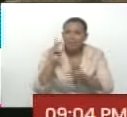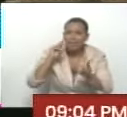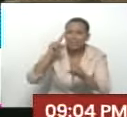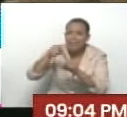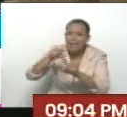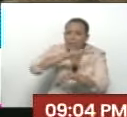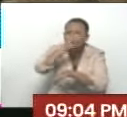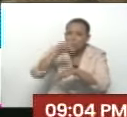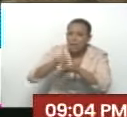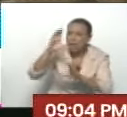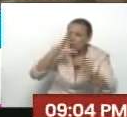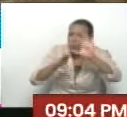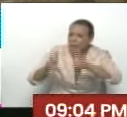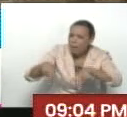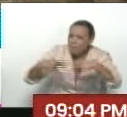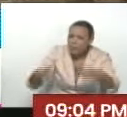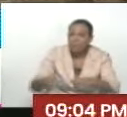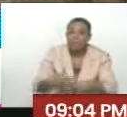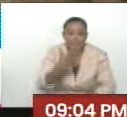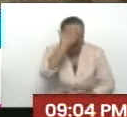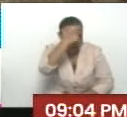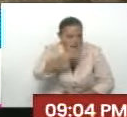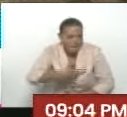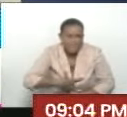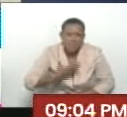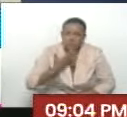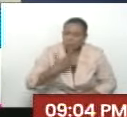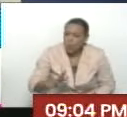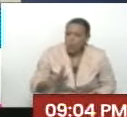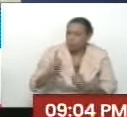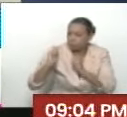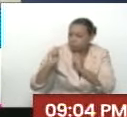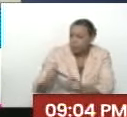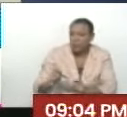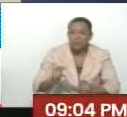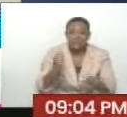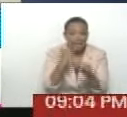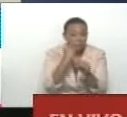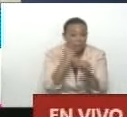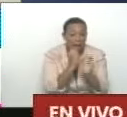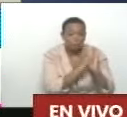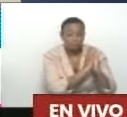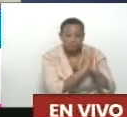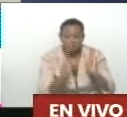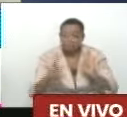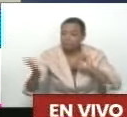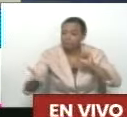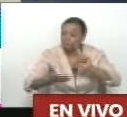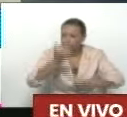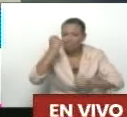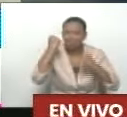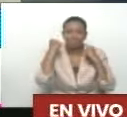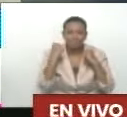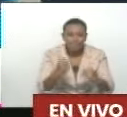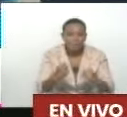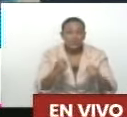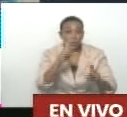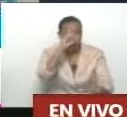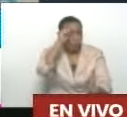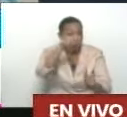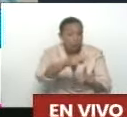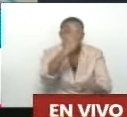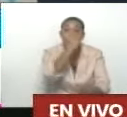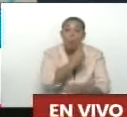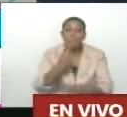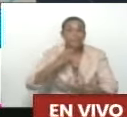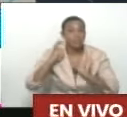Sistema Nacional de Ciencia y Tecnología. Para mí, desde el punto de vista científico, ha sido una agenda de total logro, presidente. Todos los objetivos están